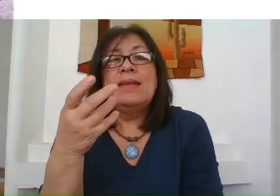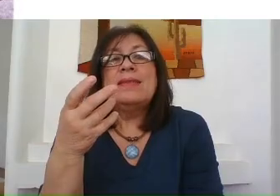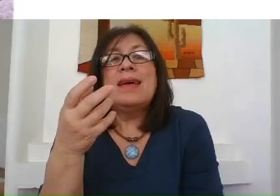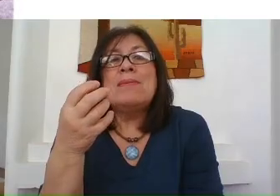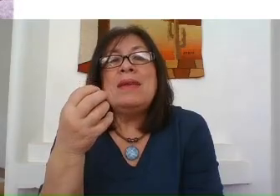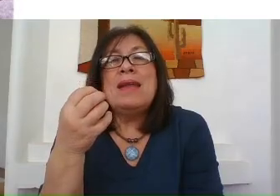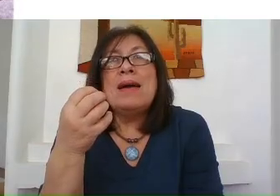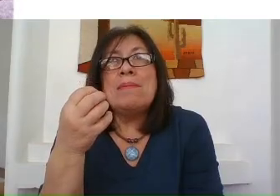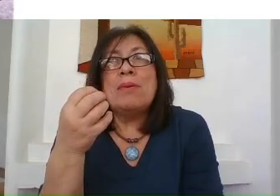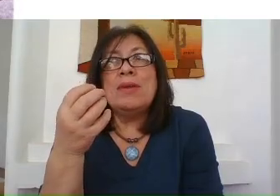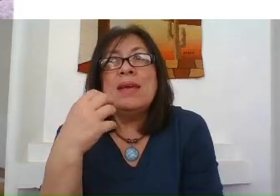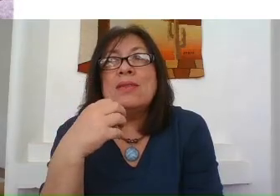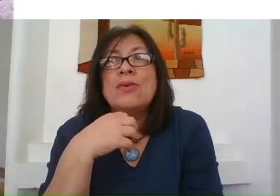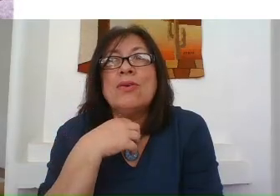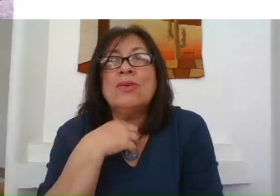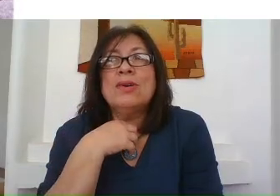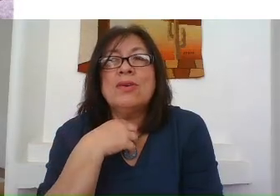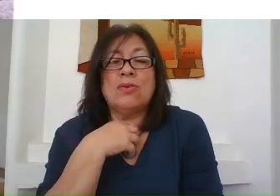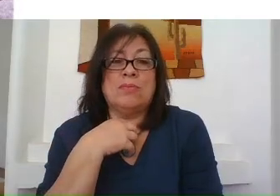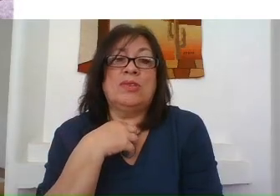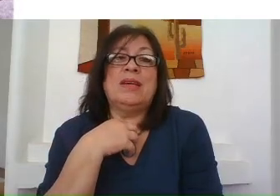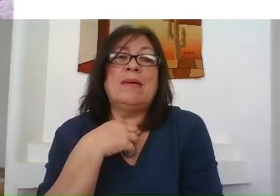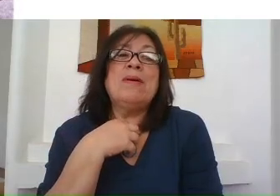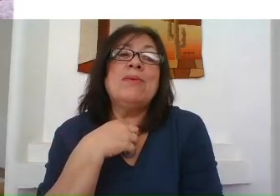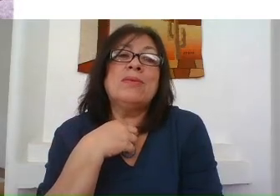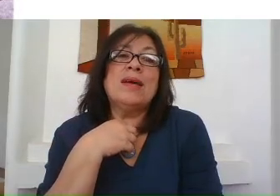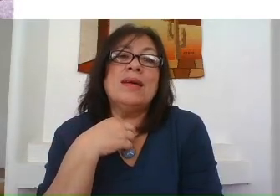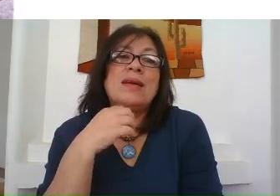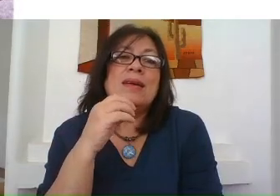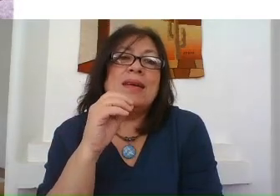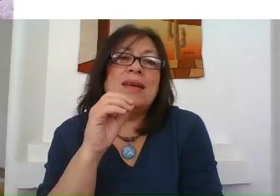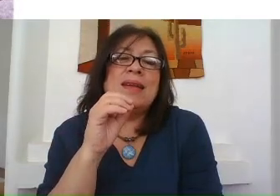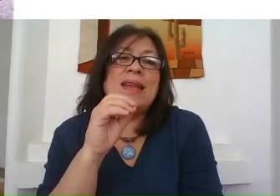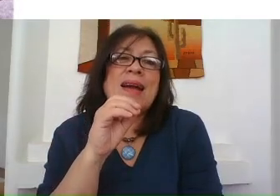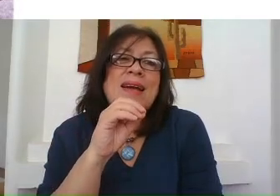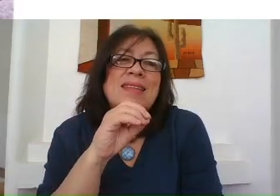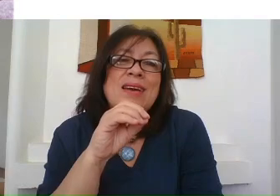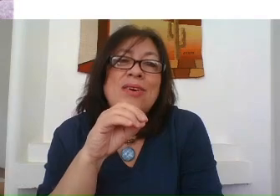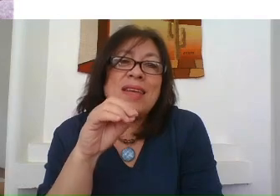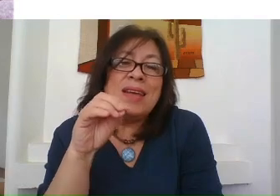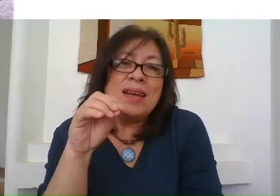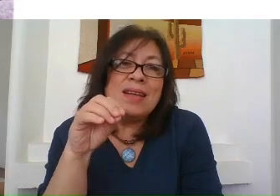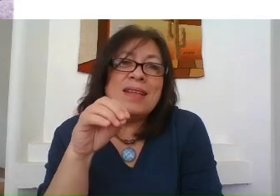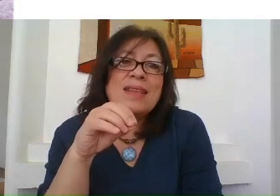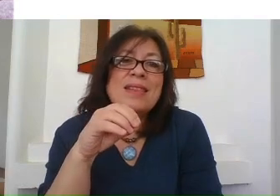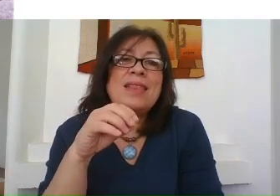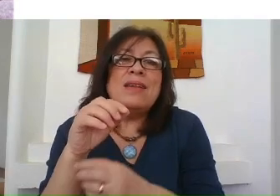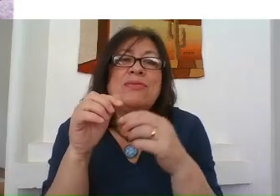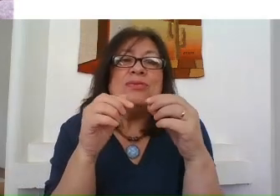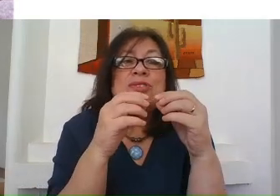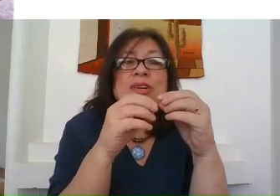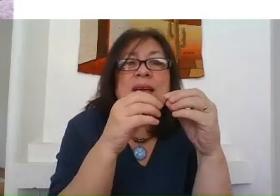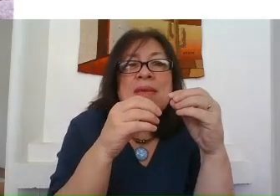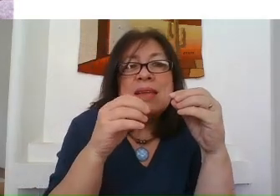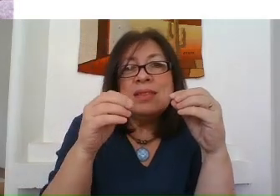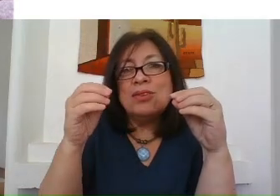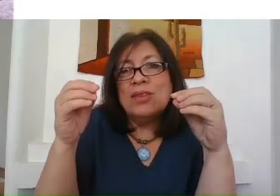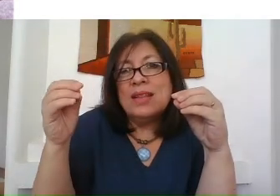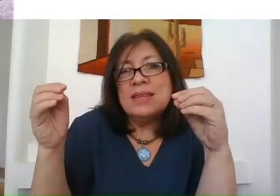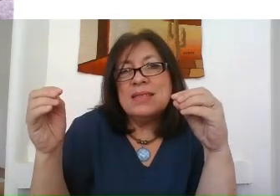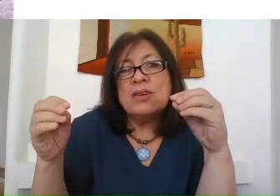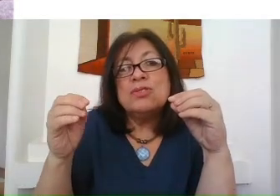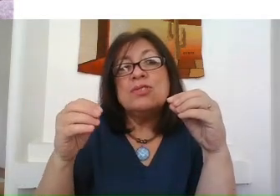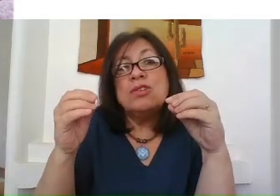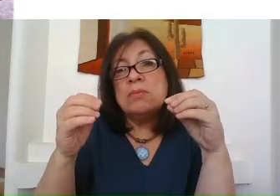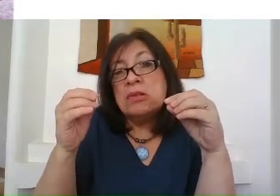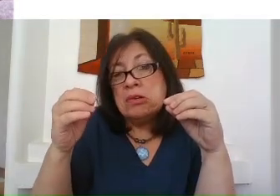pondera, termina poniendo como terapeuta la categoría del funcionamiento